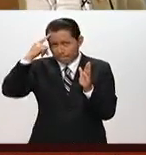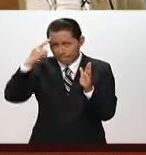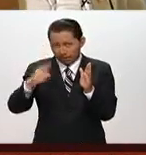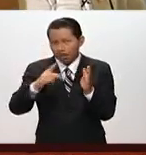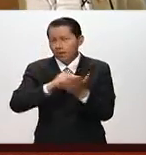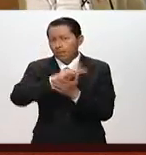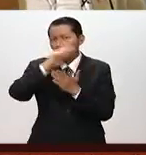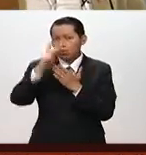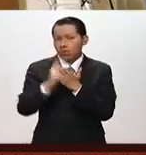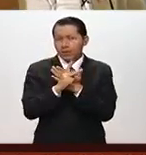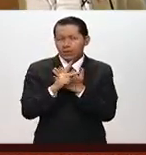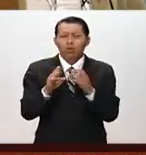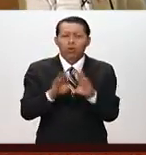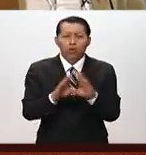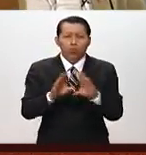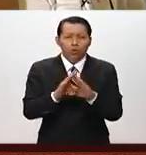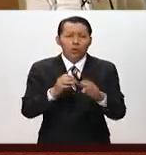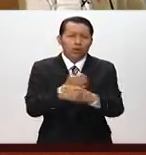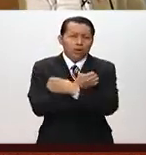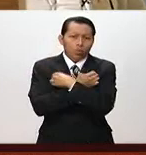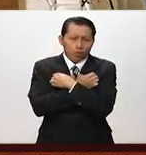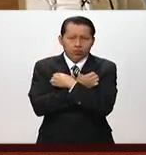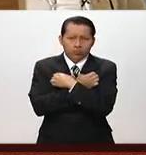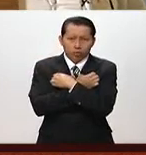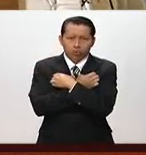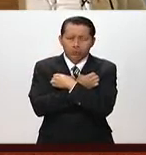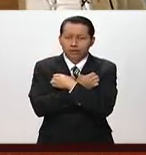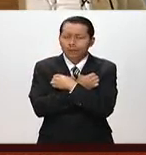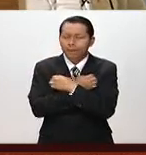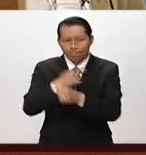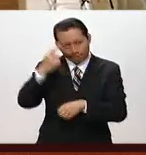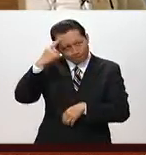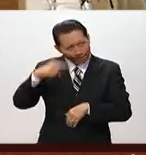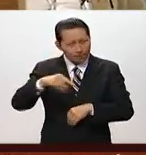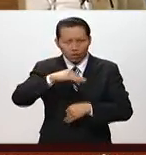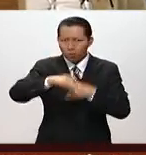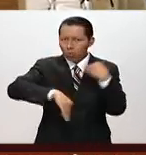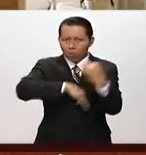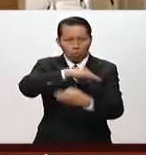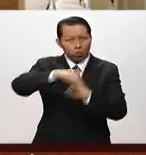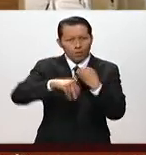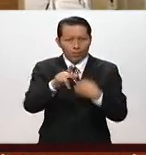del proyecto de educación democrática.